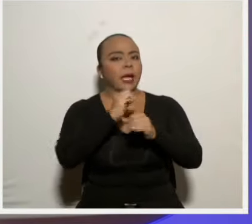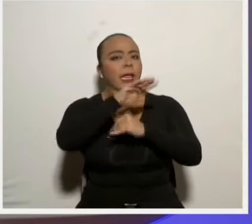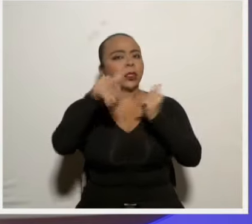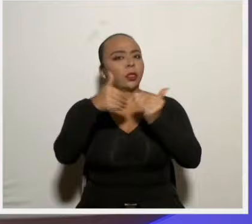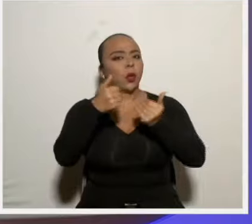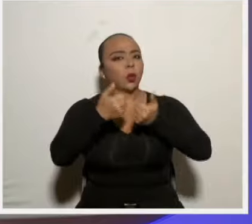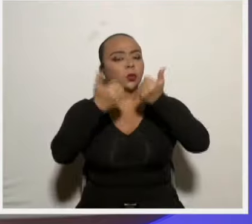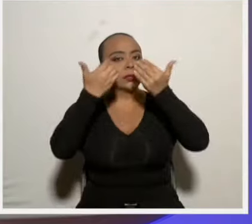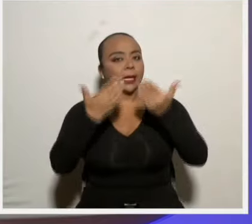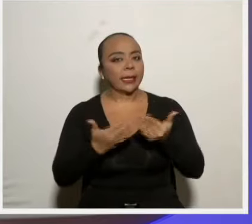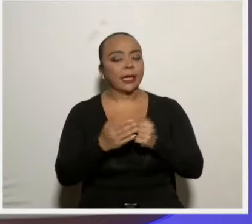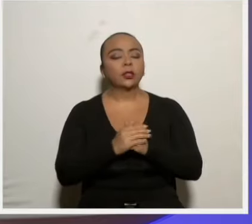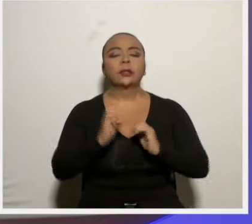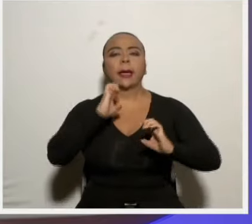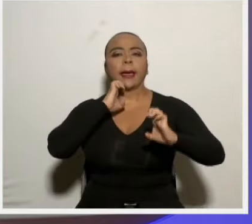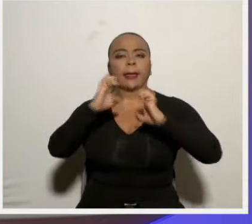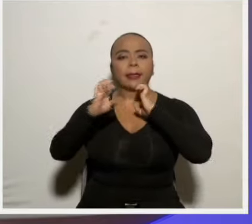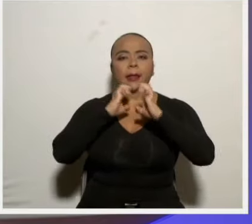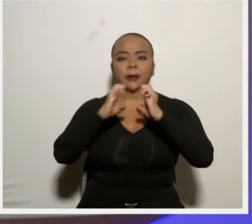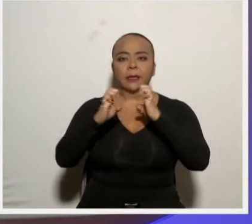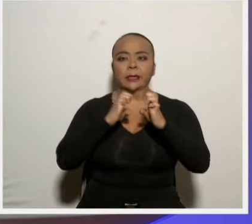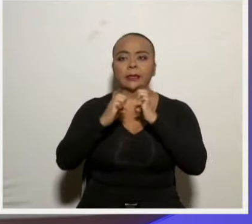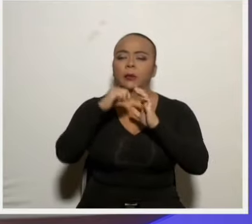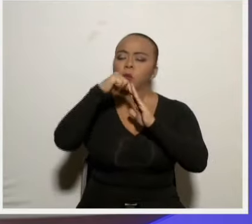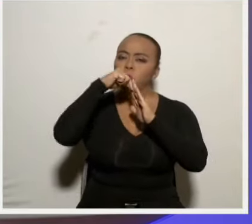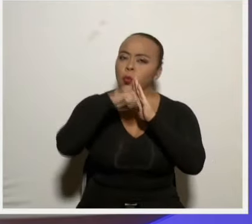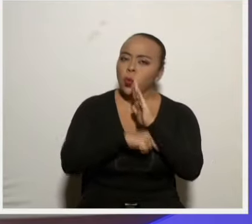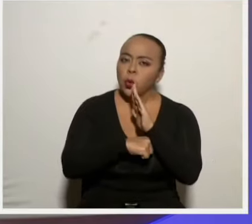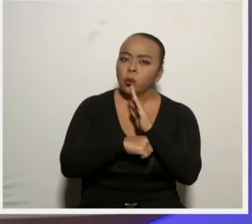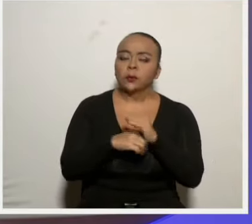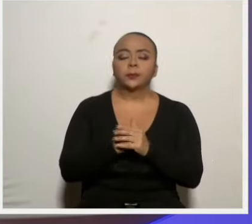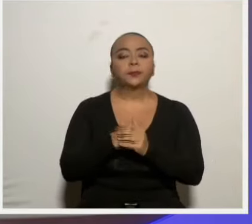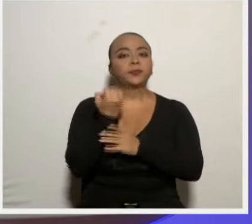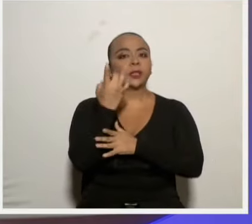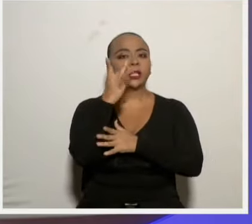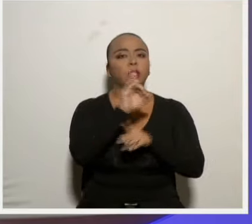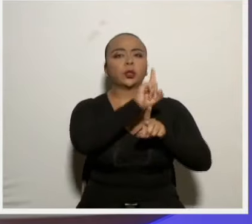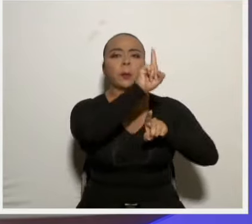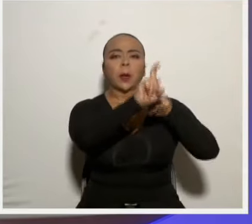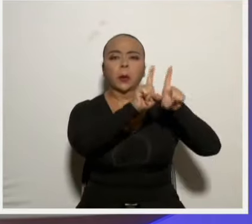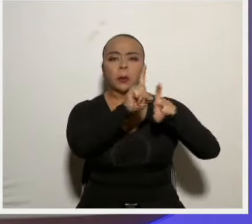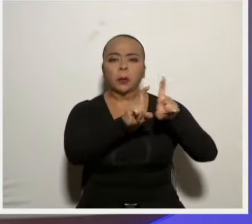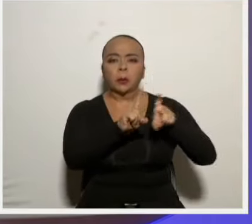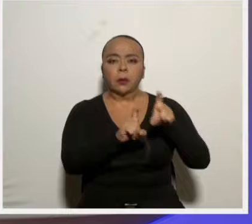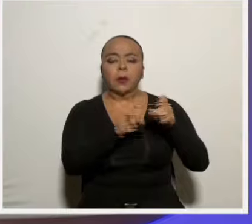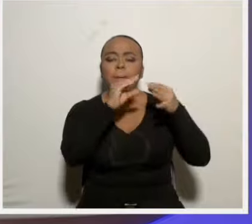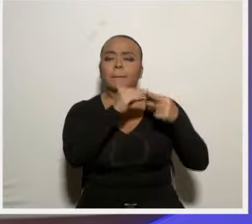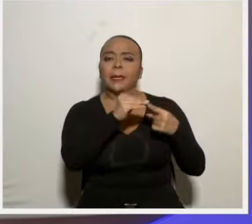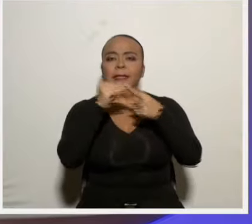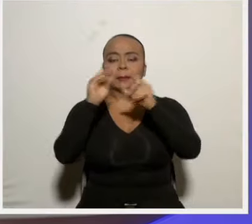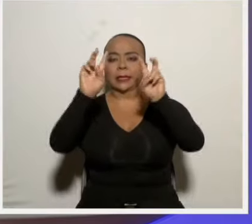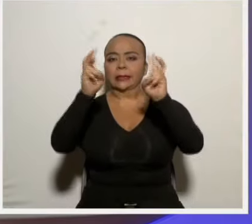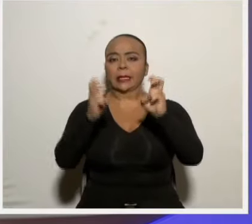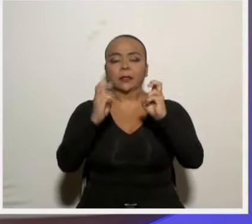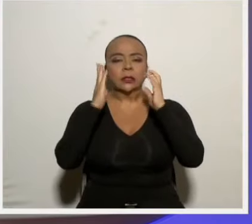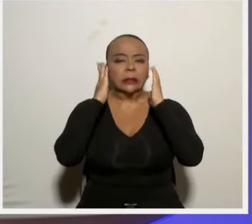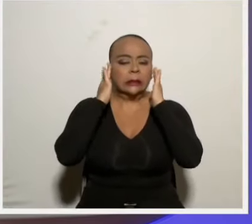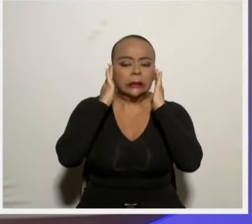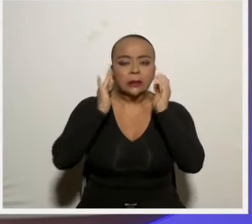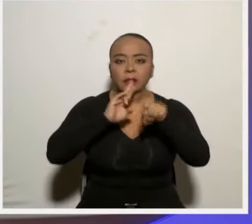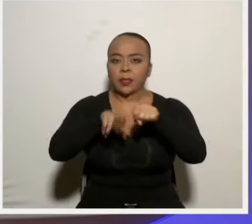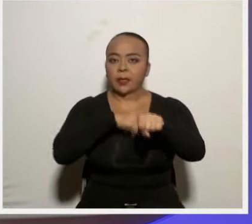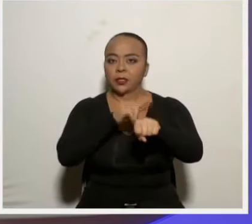todos los candidatos una entrevista en profundidad, con 18 preguntas sobre los principales temas de preocupación